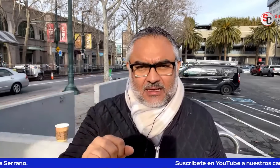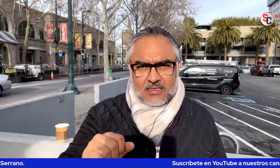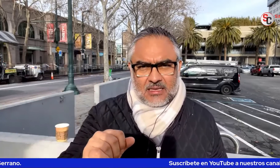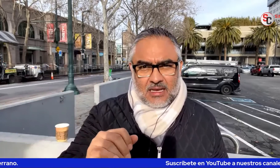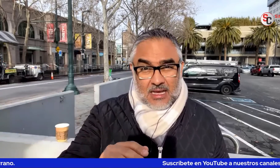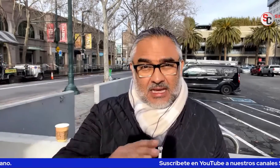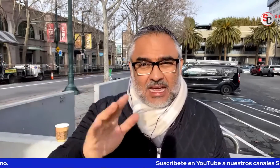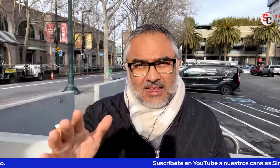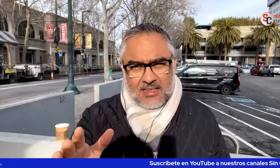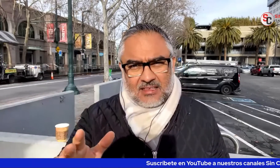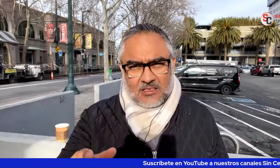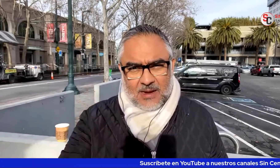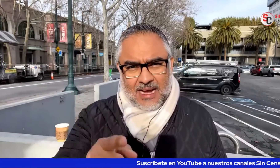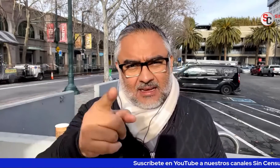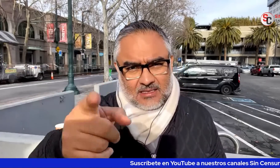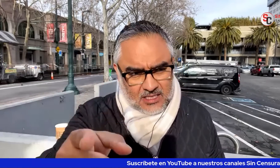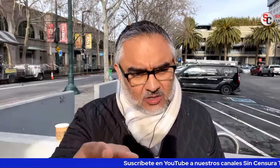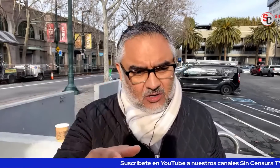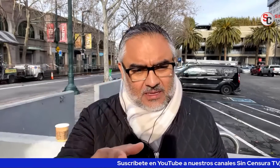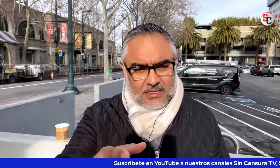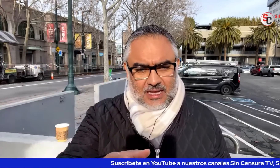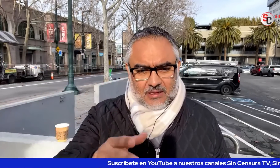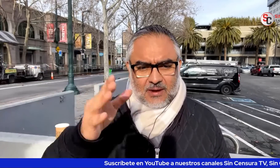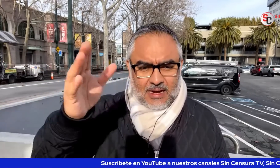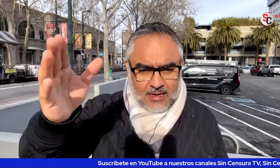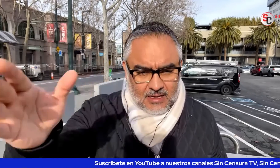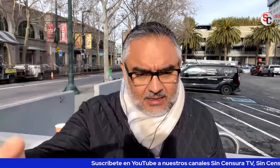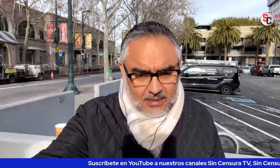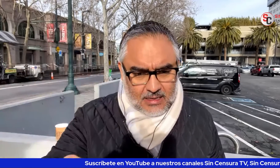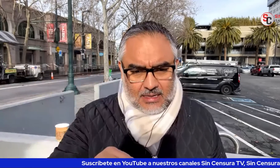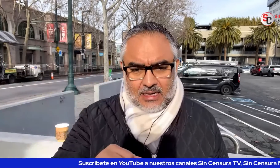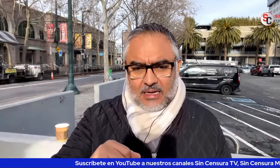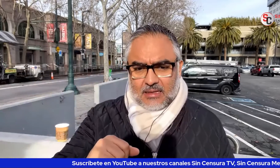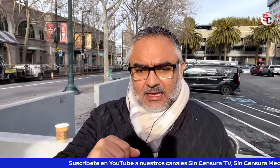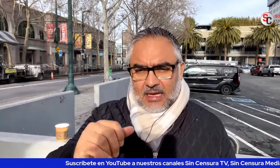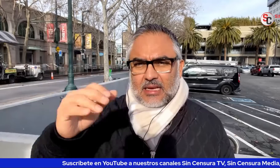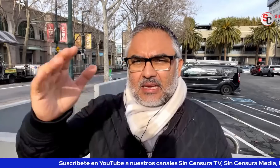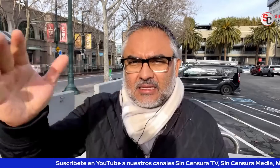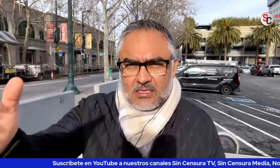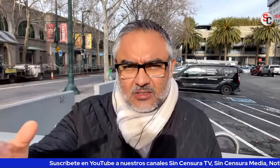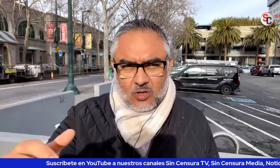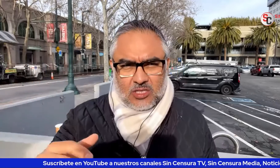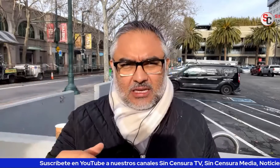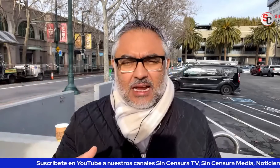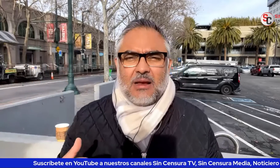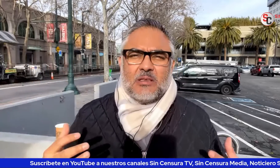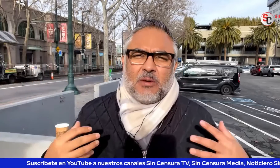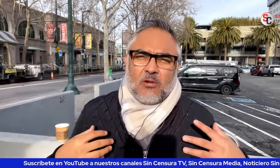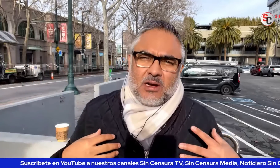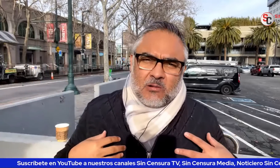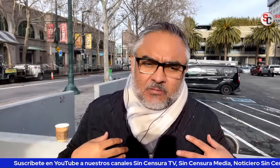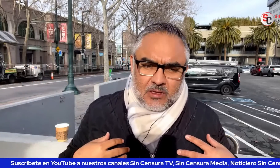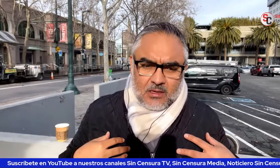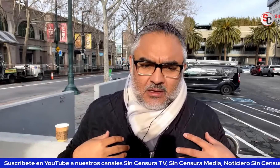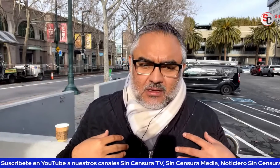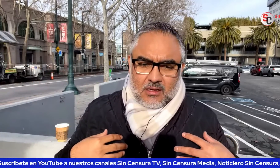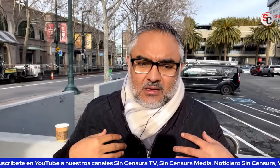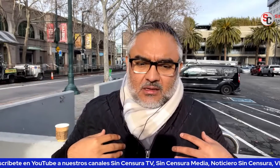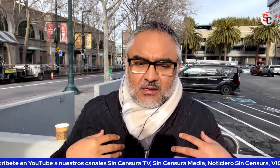Fuerzas Armadas. Y ahí detrás va Ciro Gómez Leiva, Lili Téllez, Xóchitl Gálvez, pero